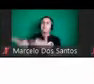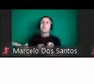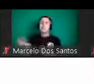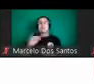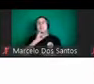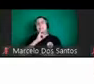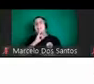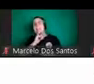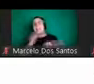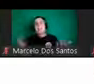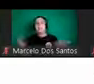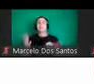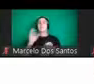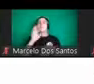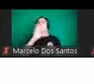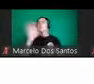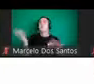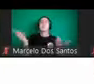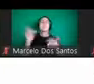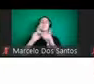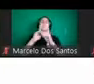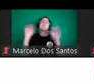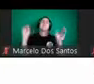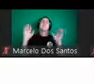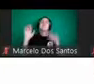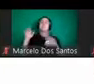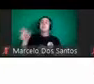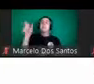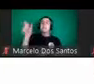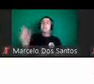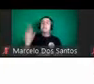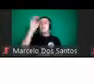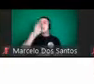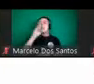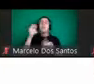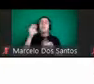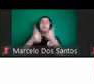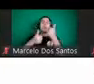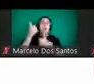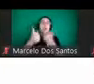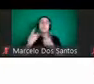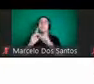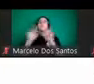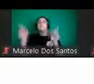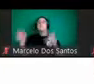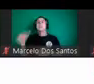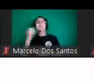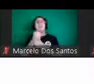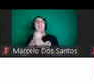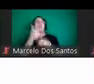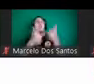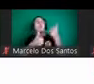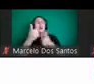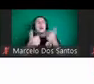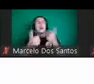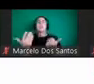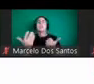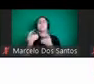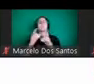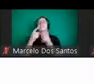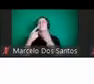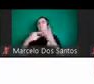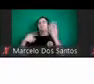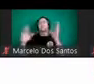cumple el compañero, de sus tareas, depende de sus propias limitaciones, depende de la tarea y el entorno laboral, de muchos